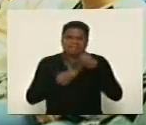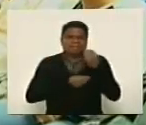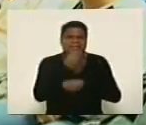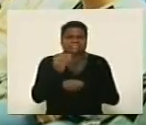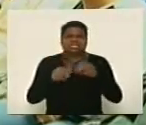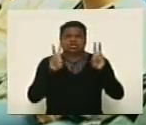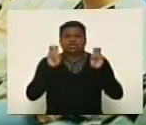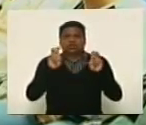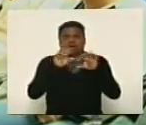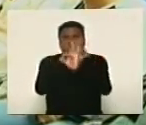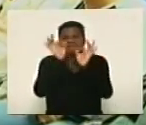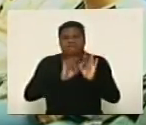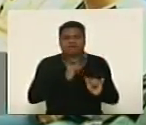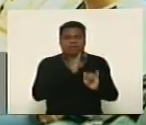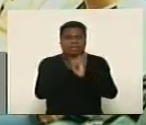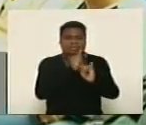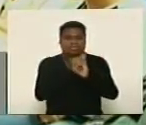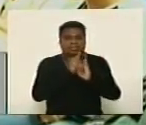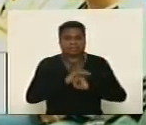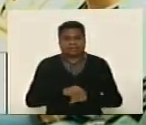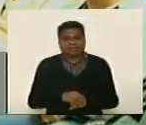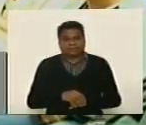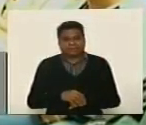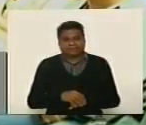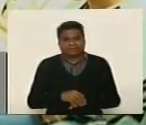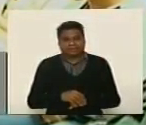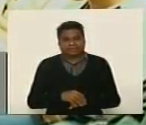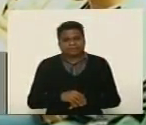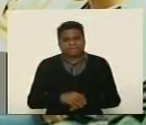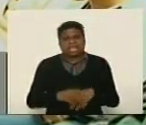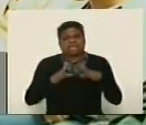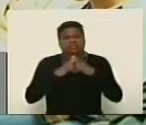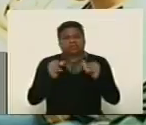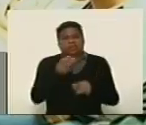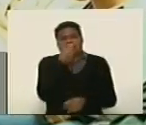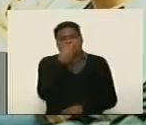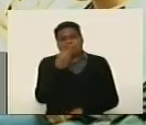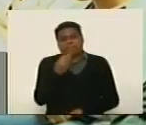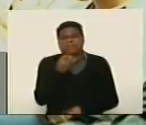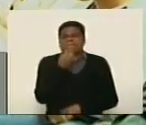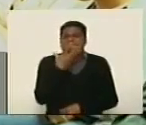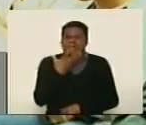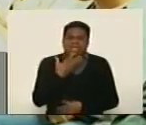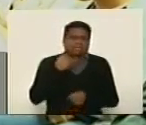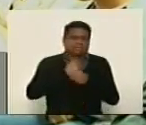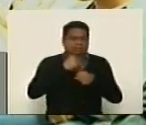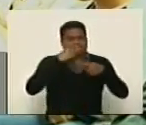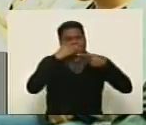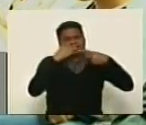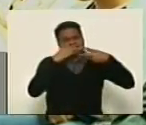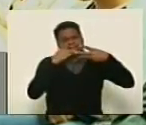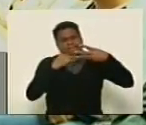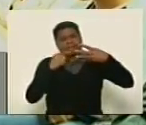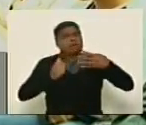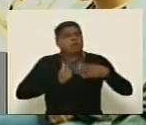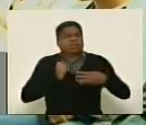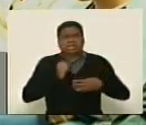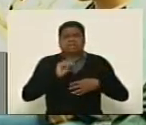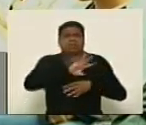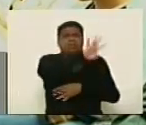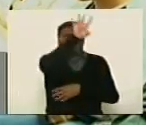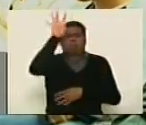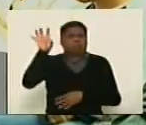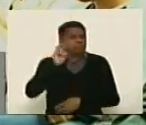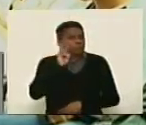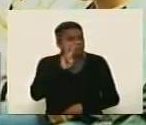billetera virtual, de crear una billetera virtual y poder buscar el alimento, los bienes y servicios en cualquier parte del mundo de una vía directa. Hay